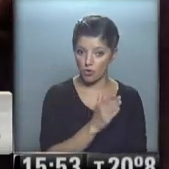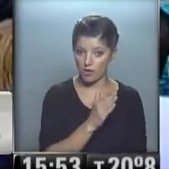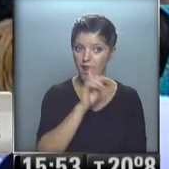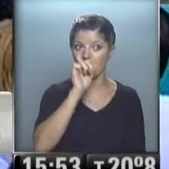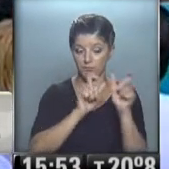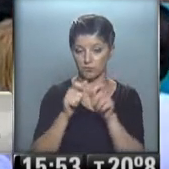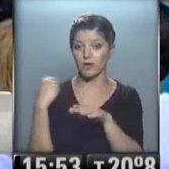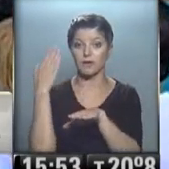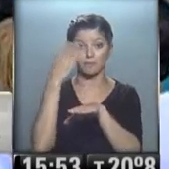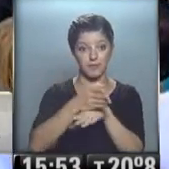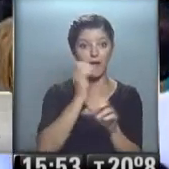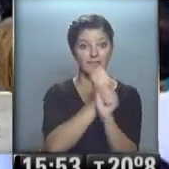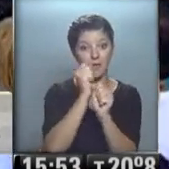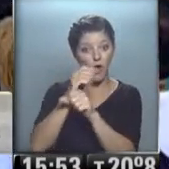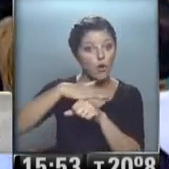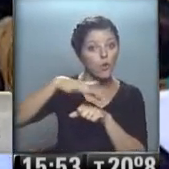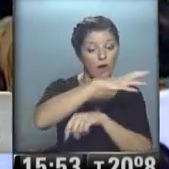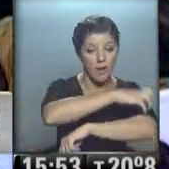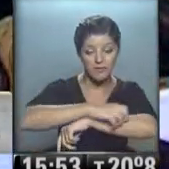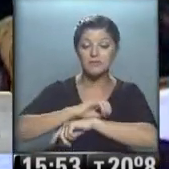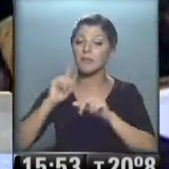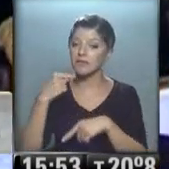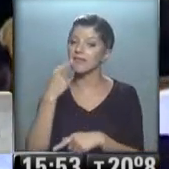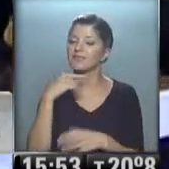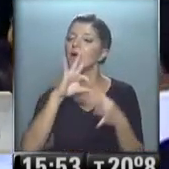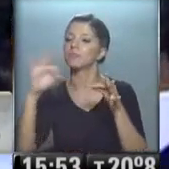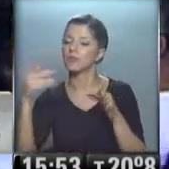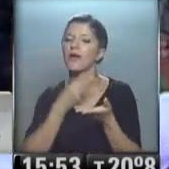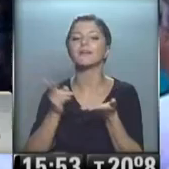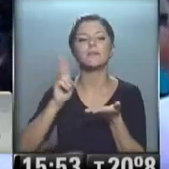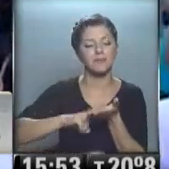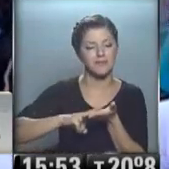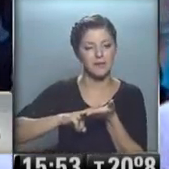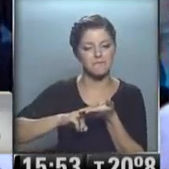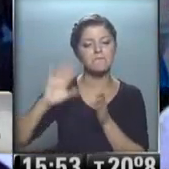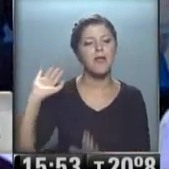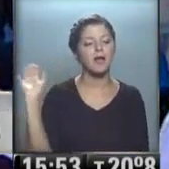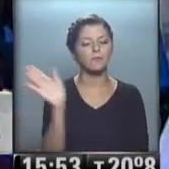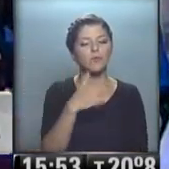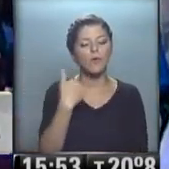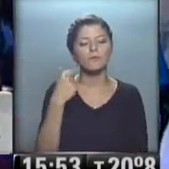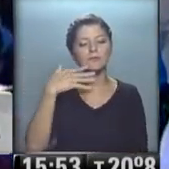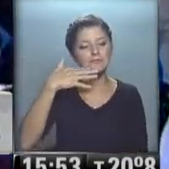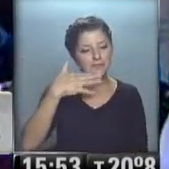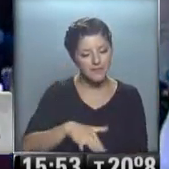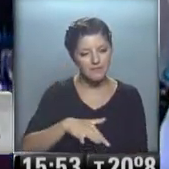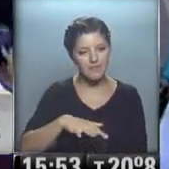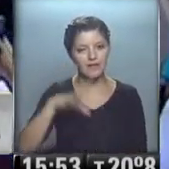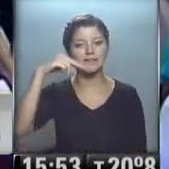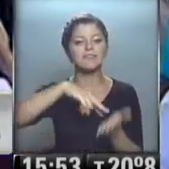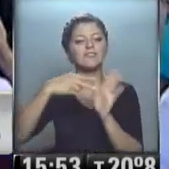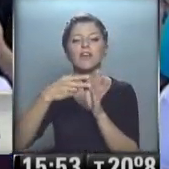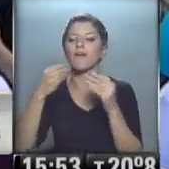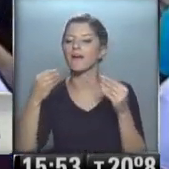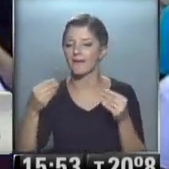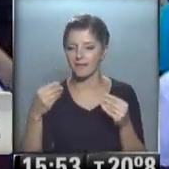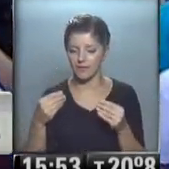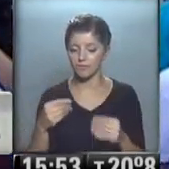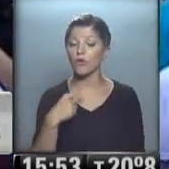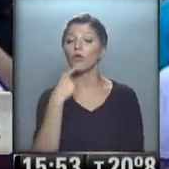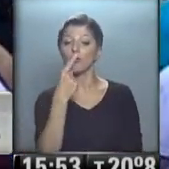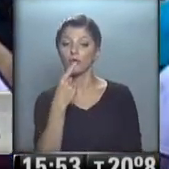que iban a trabajar a los barrios, para que tomaran conciencia de lo que eso significaba. Lo digo